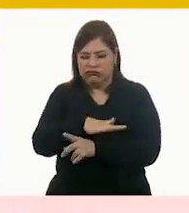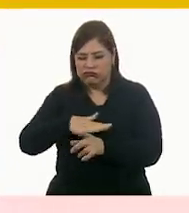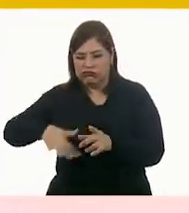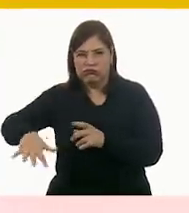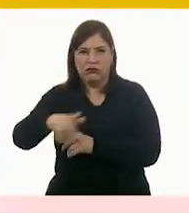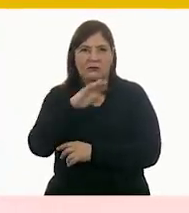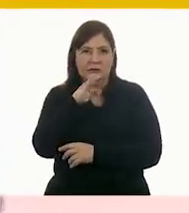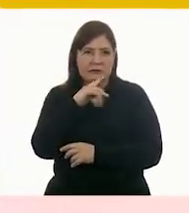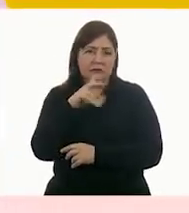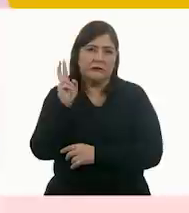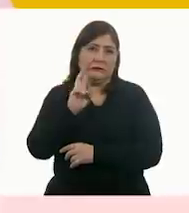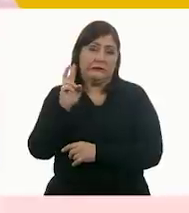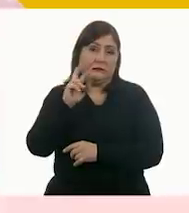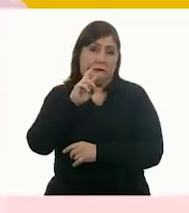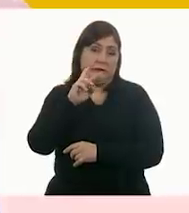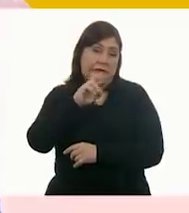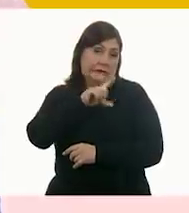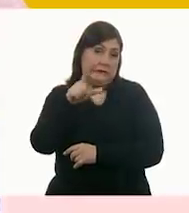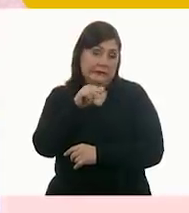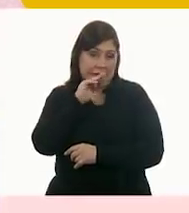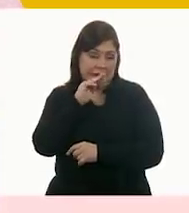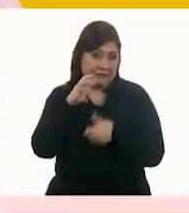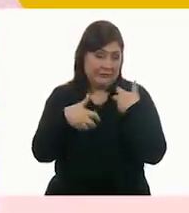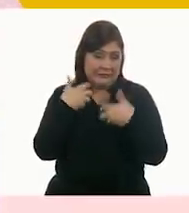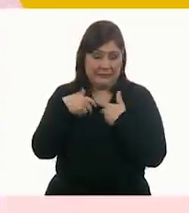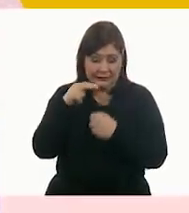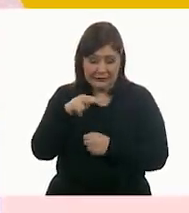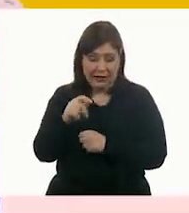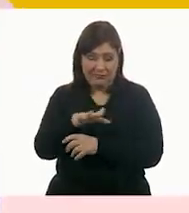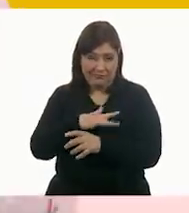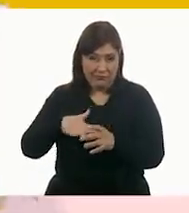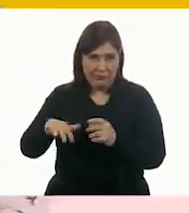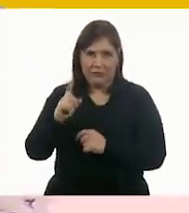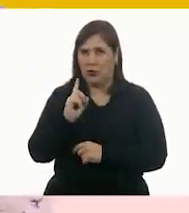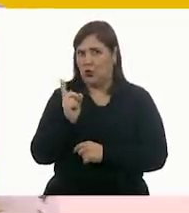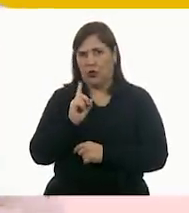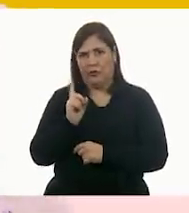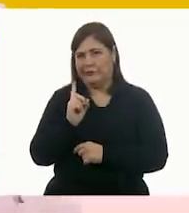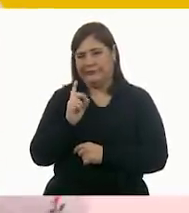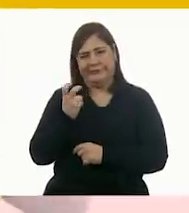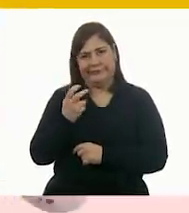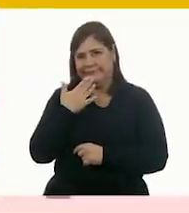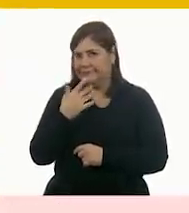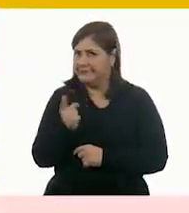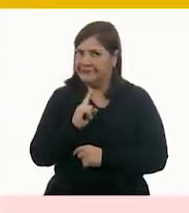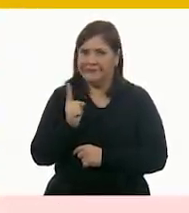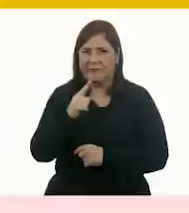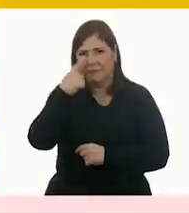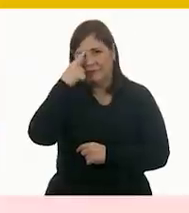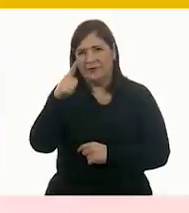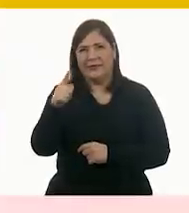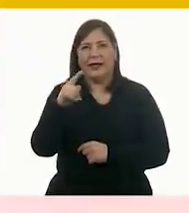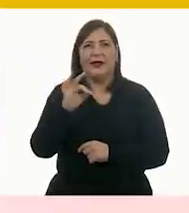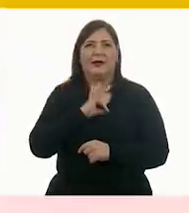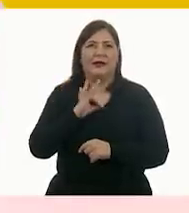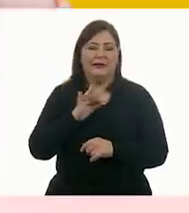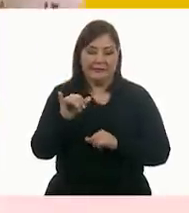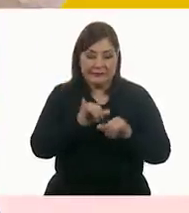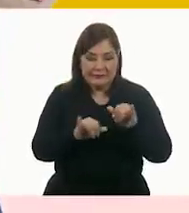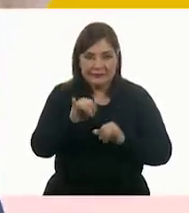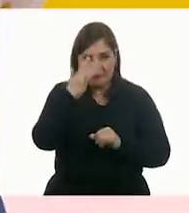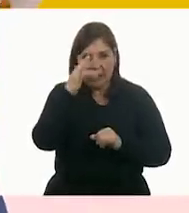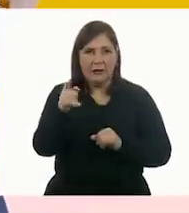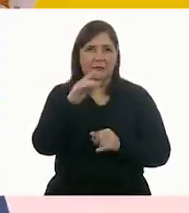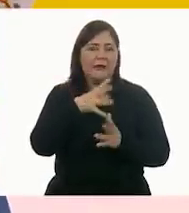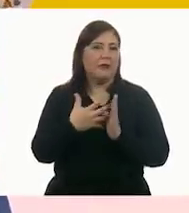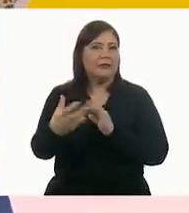enoja y no queremos que sus emociones afecten nuestras fórmulas mágicas, ¿verdad?